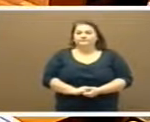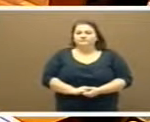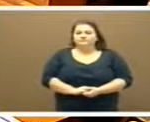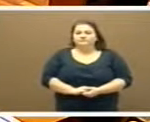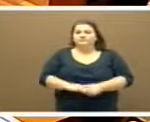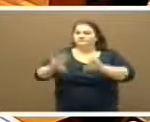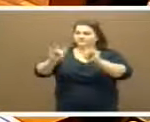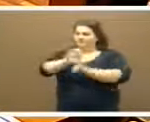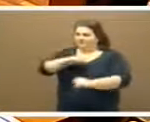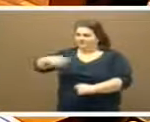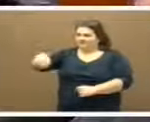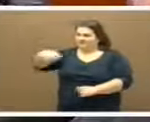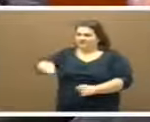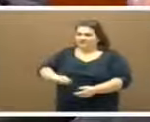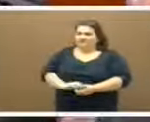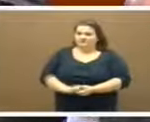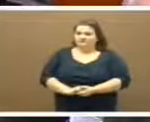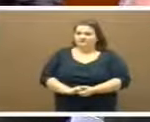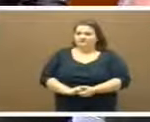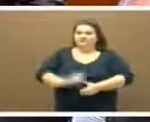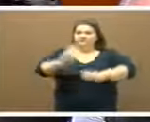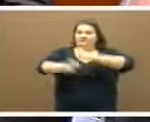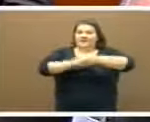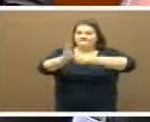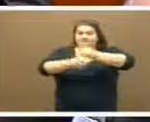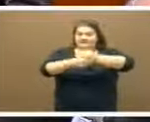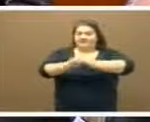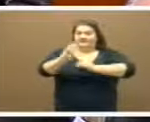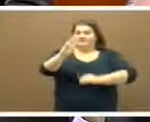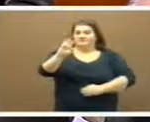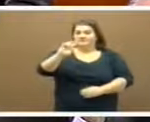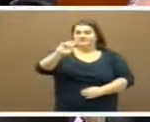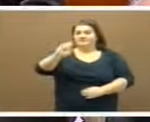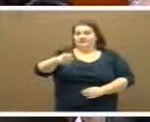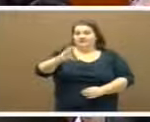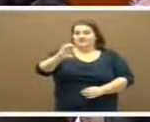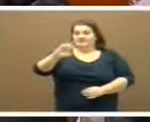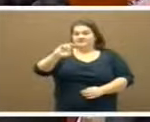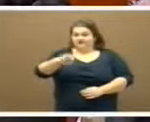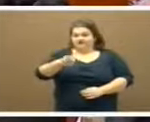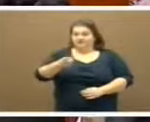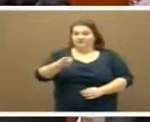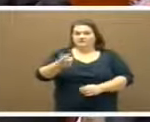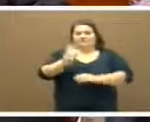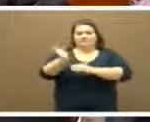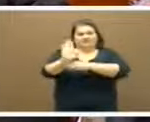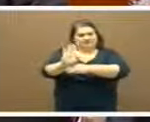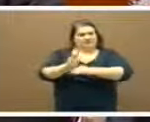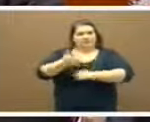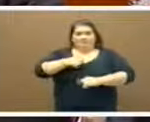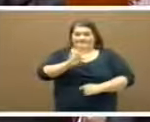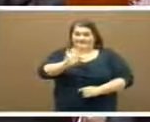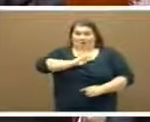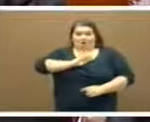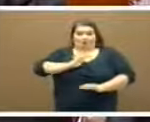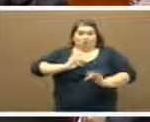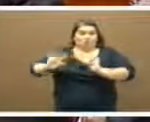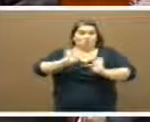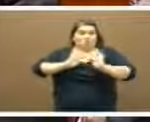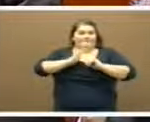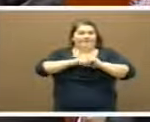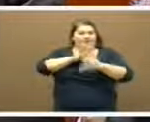Sí, señor presidente, la enmienda que presenta el PRESCRE, nosotros tenemos, cuando me toque a mí el turno de